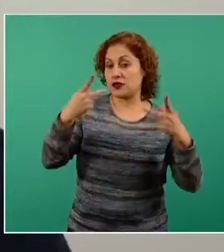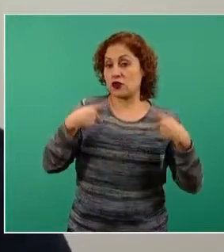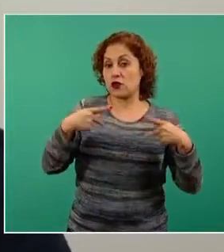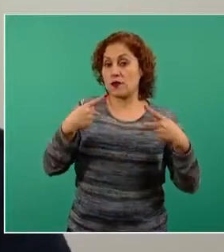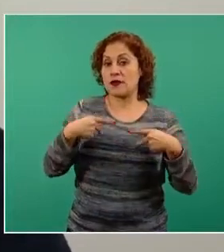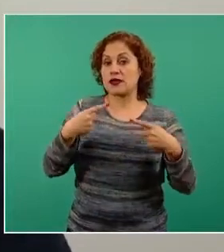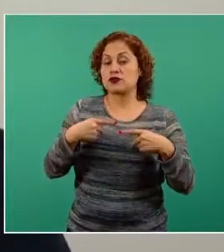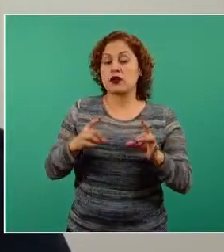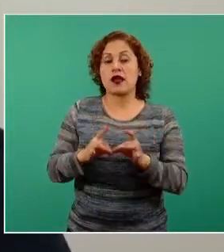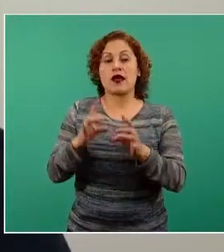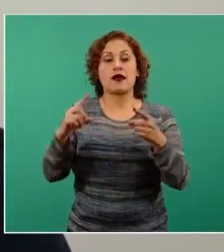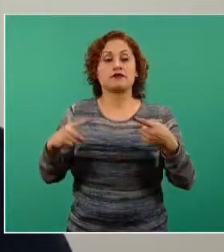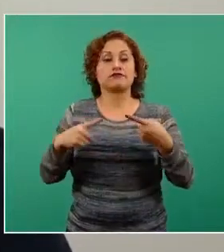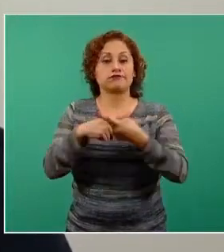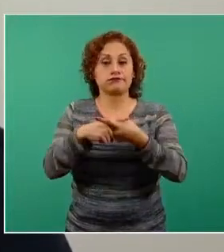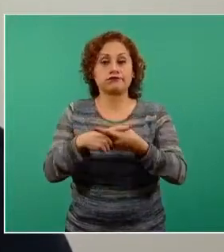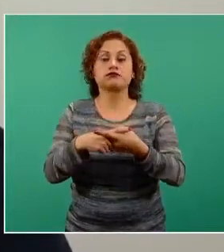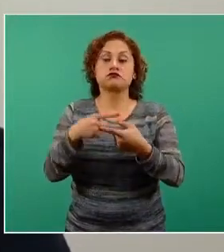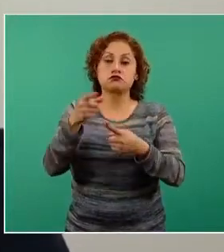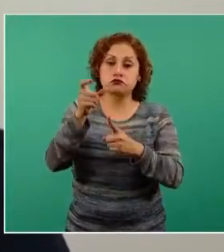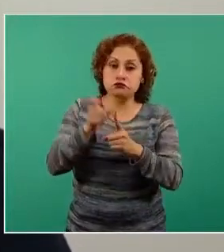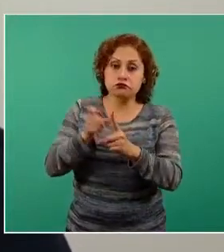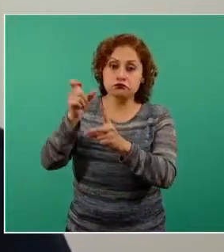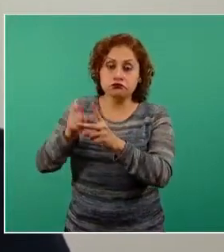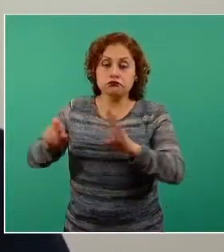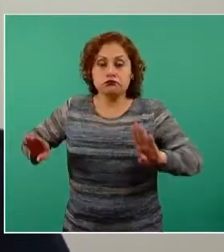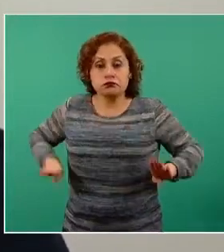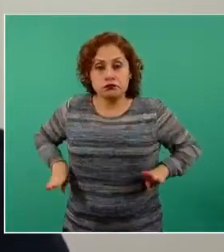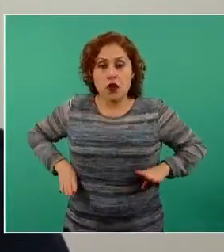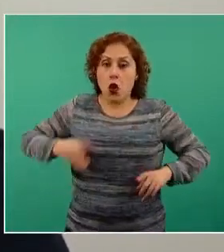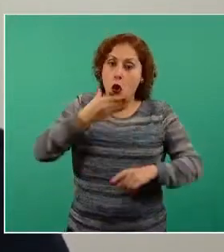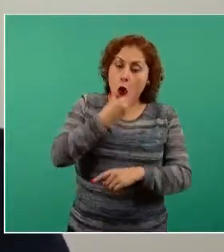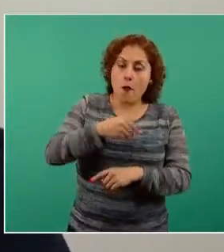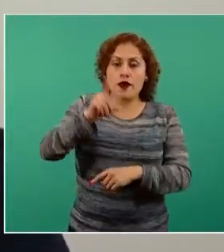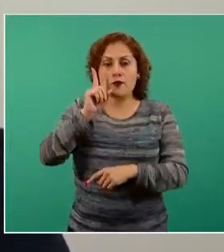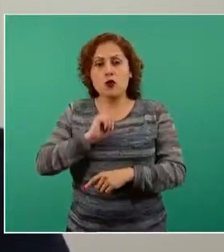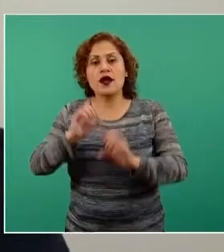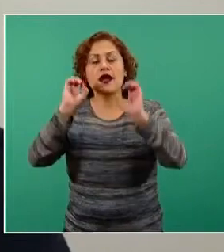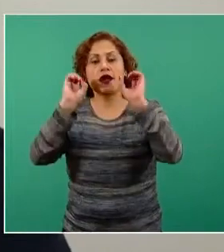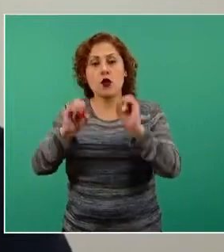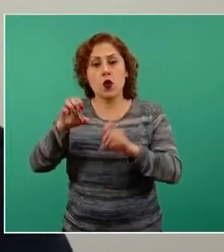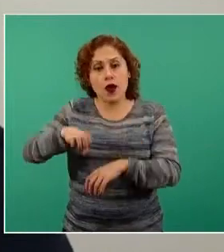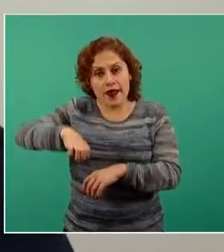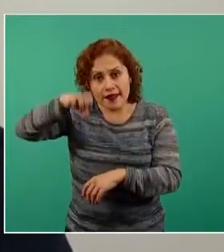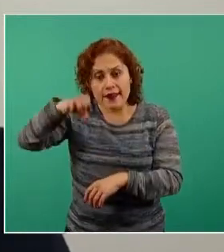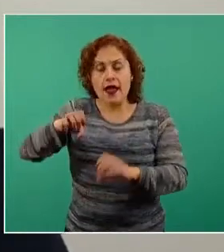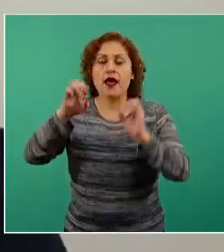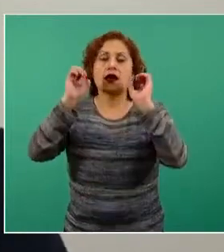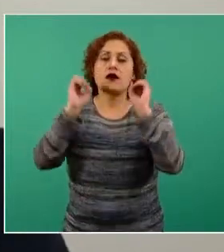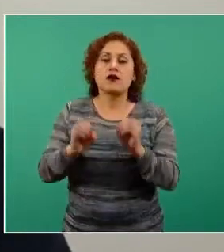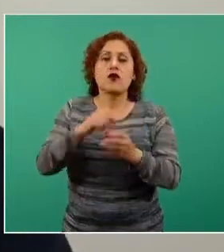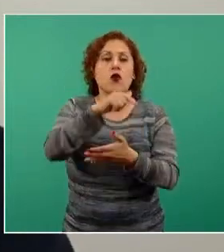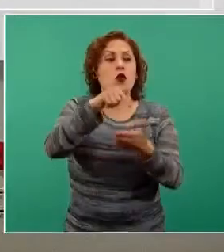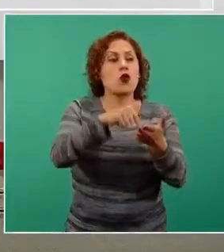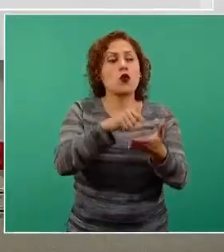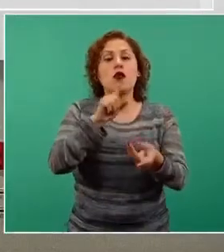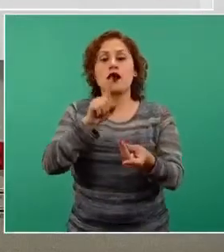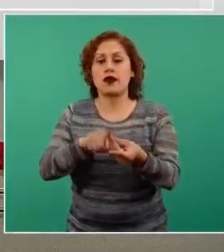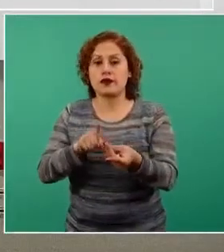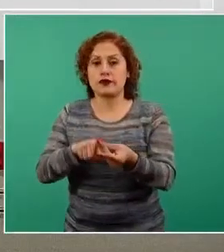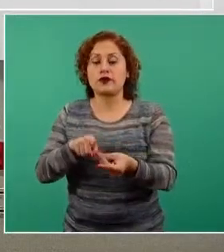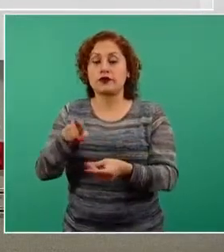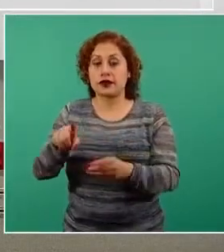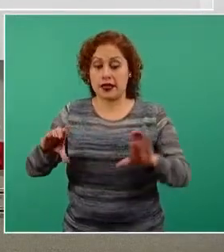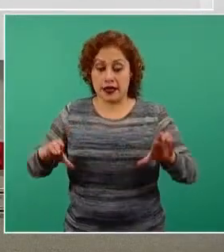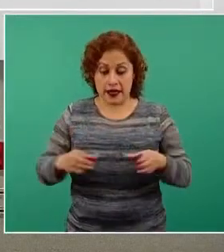graves por vacuna, por sexo, por entidad federativa en donde han ocurrido, inclusive los 14 que aún o actualmente